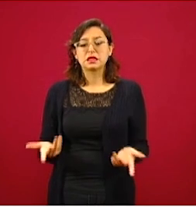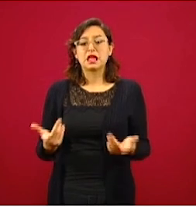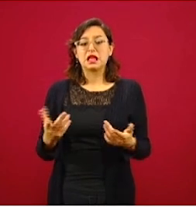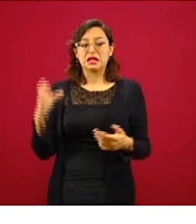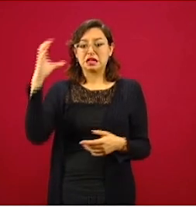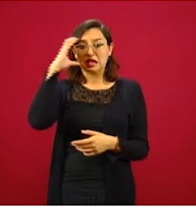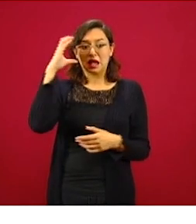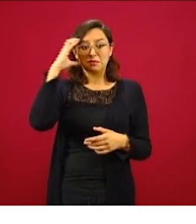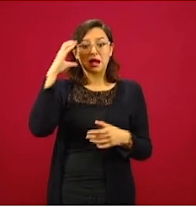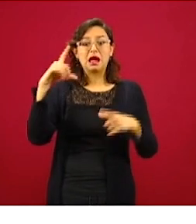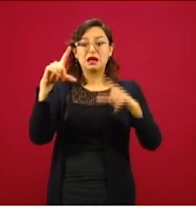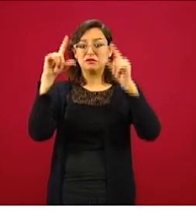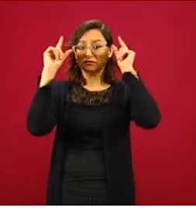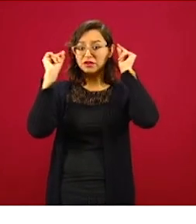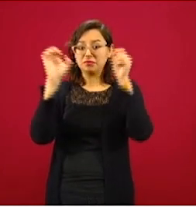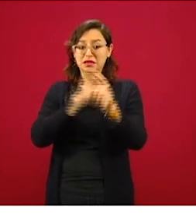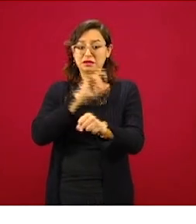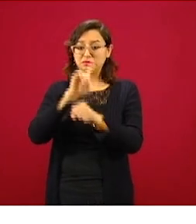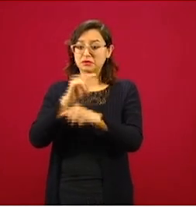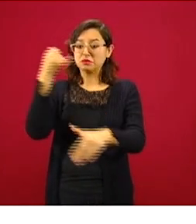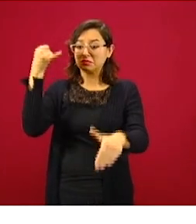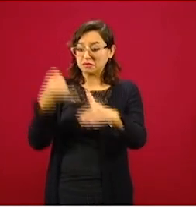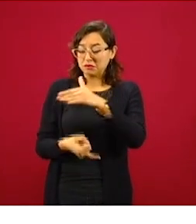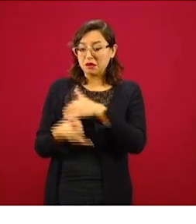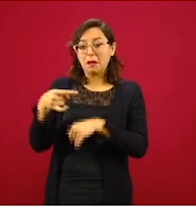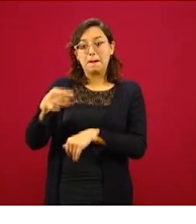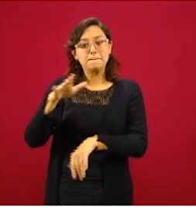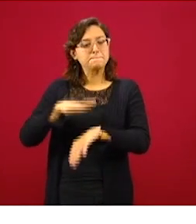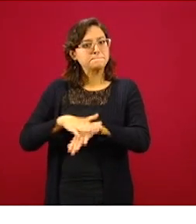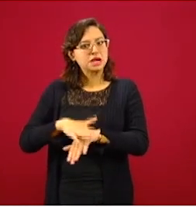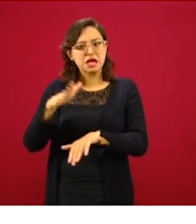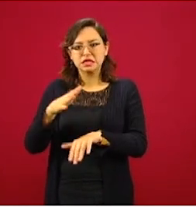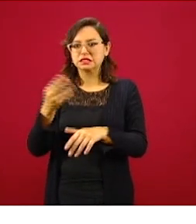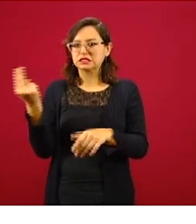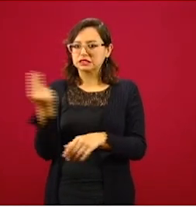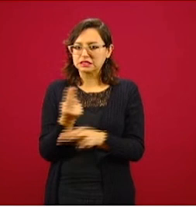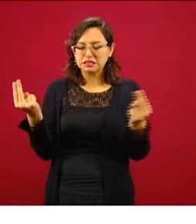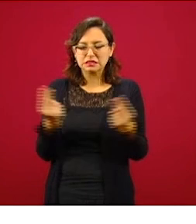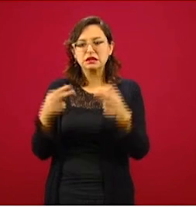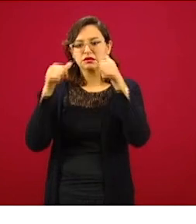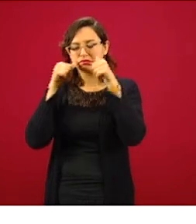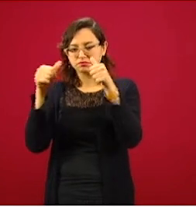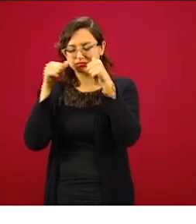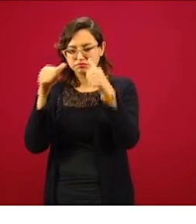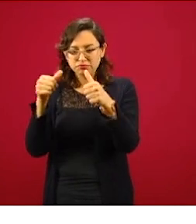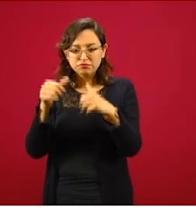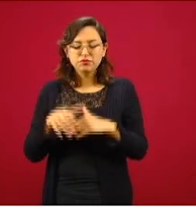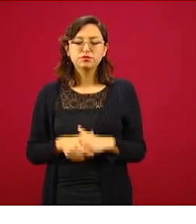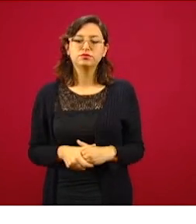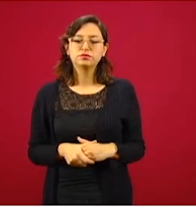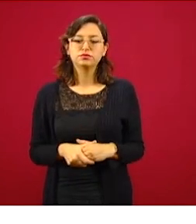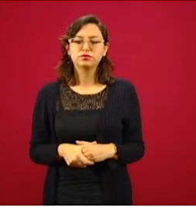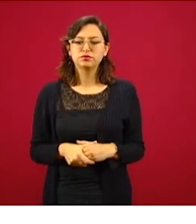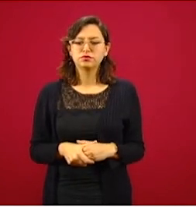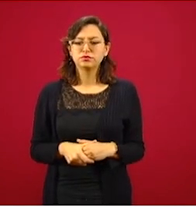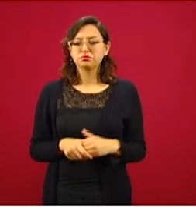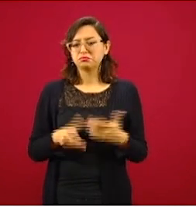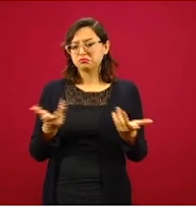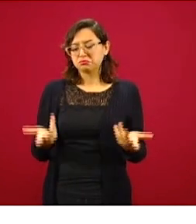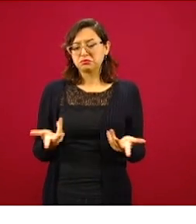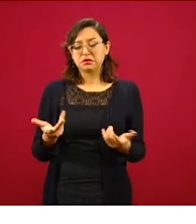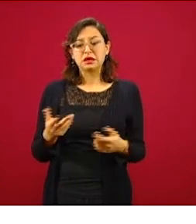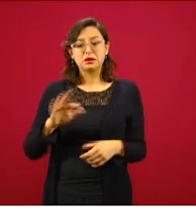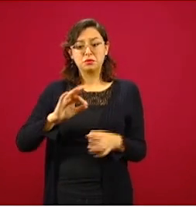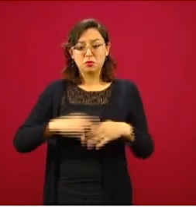mayor necesidad y desde luego también fueron atendidos, y las camas con enfermera general. Aquí el marco general es